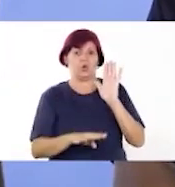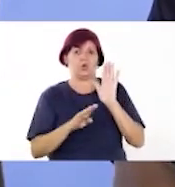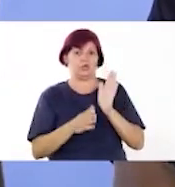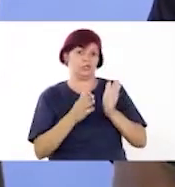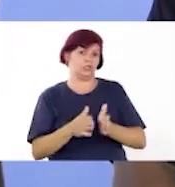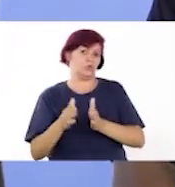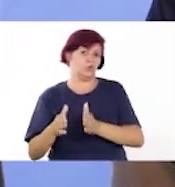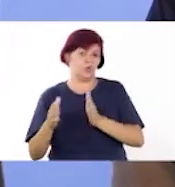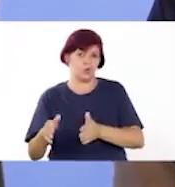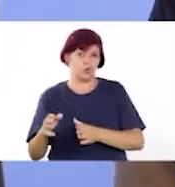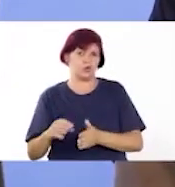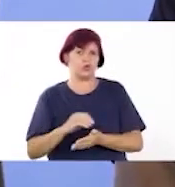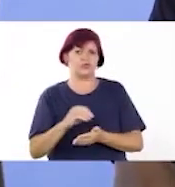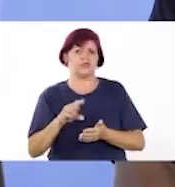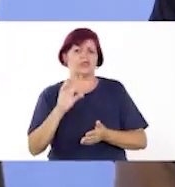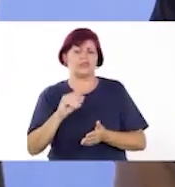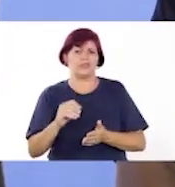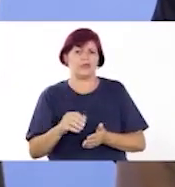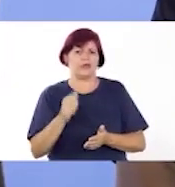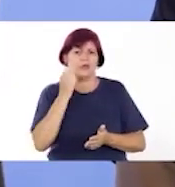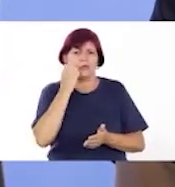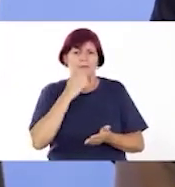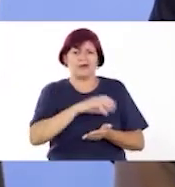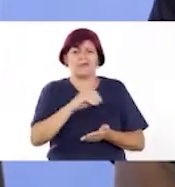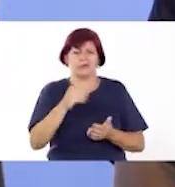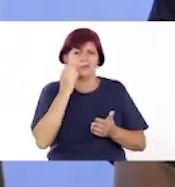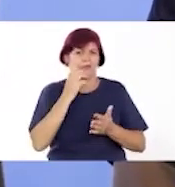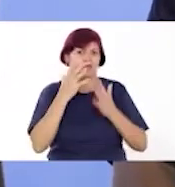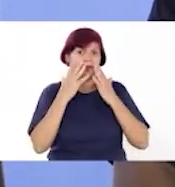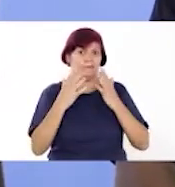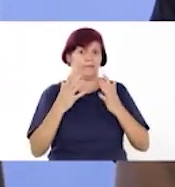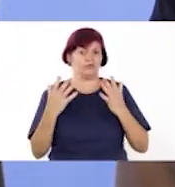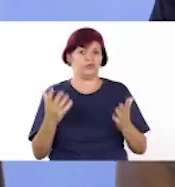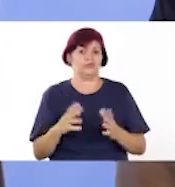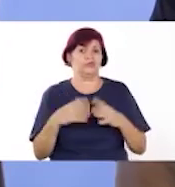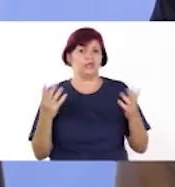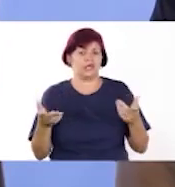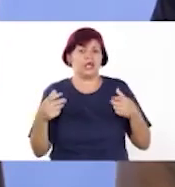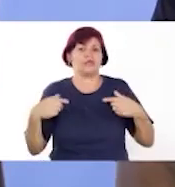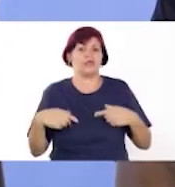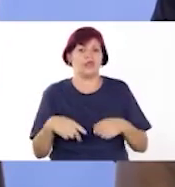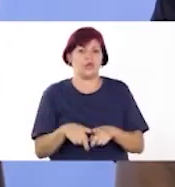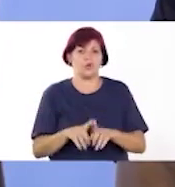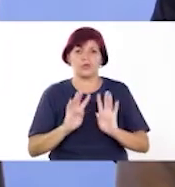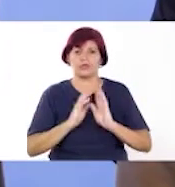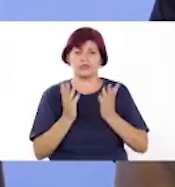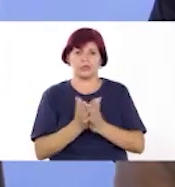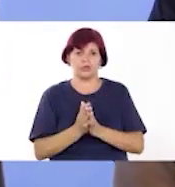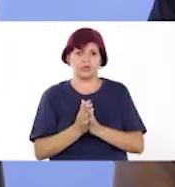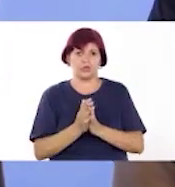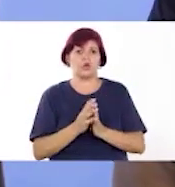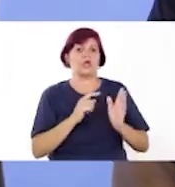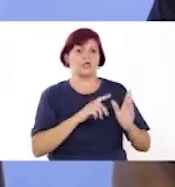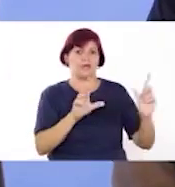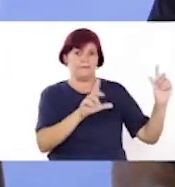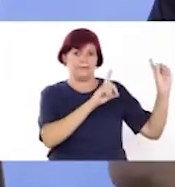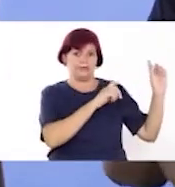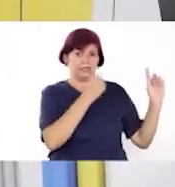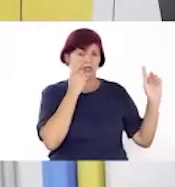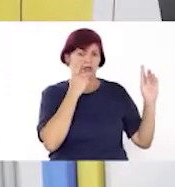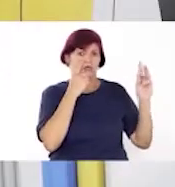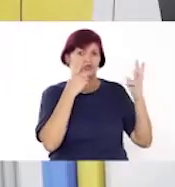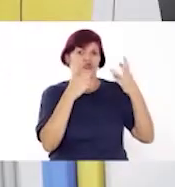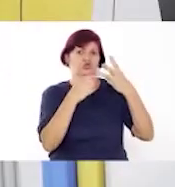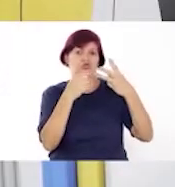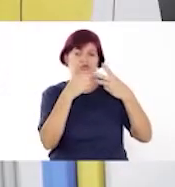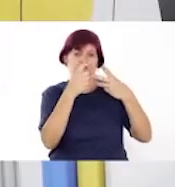una cronología donde destaquen los momentos más importantes en la consecución de la unidad.